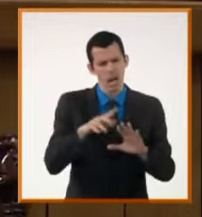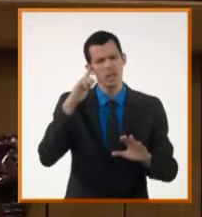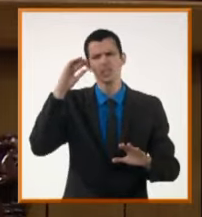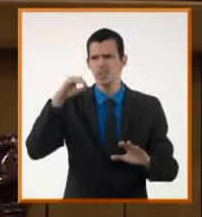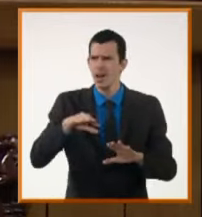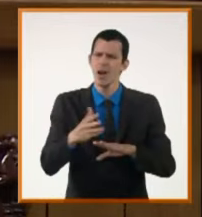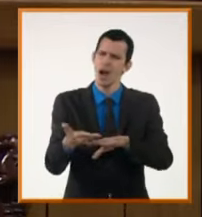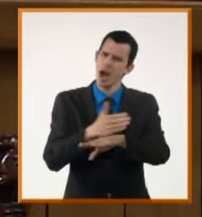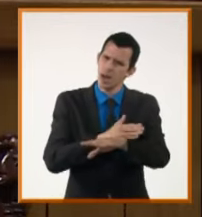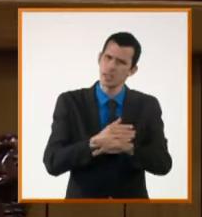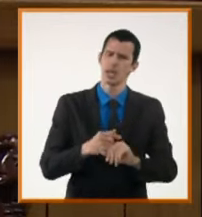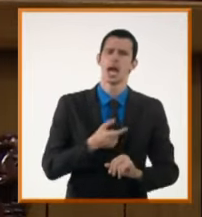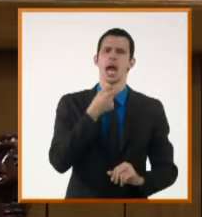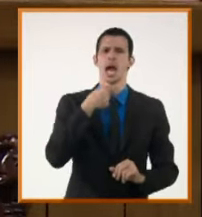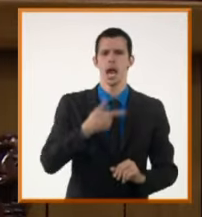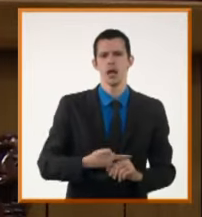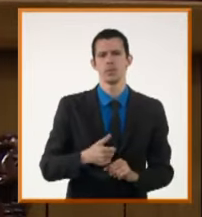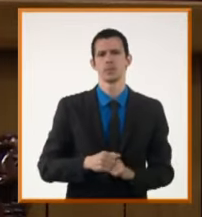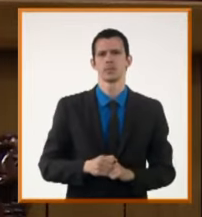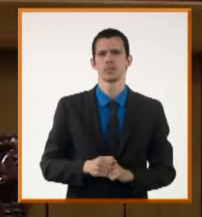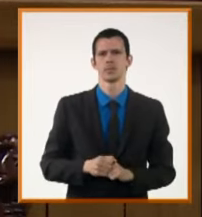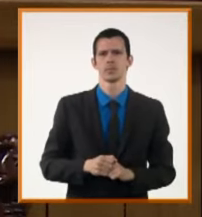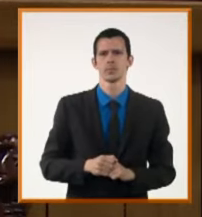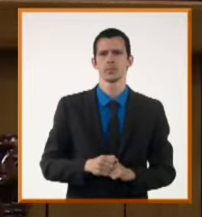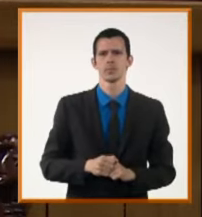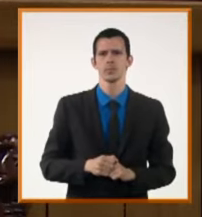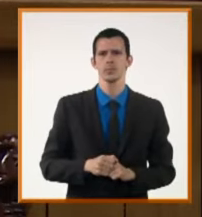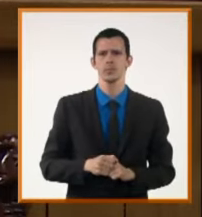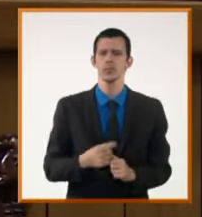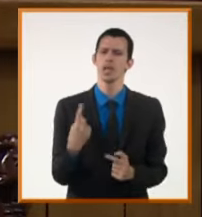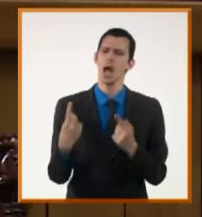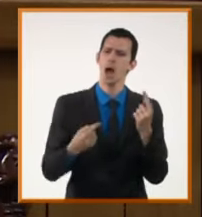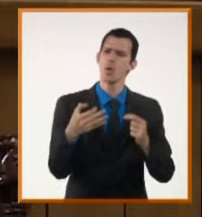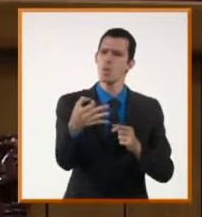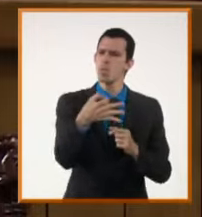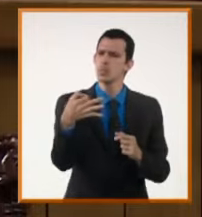aquellos transportistas privados, hay municipios que dependen de